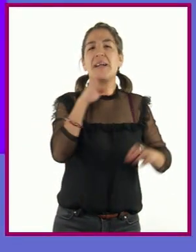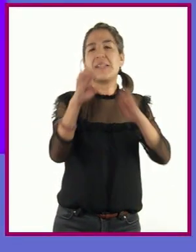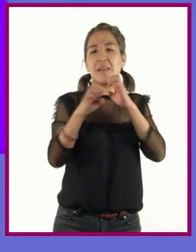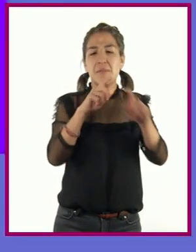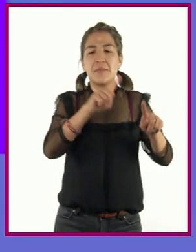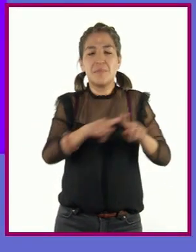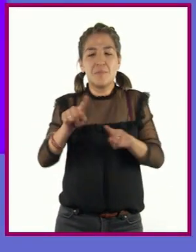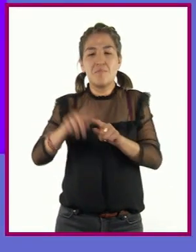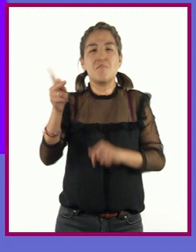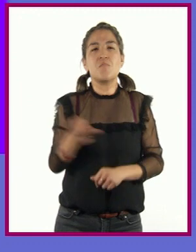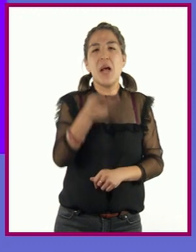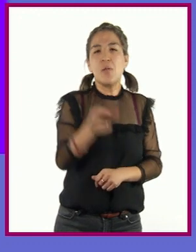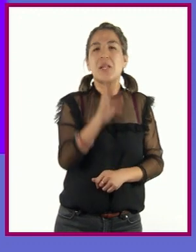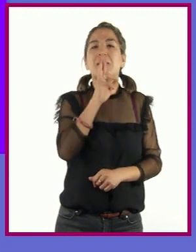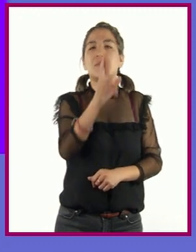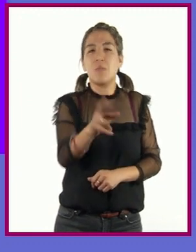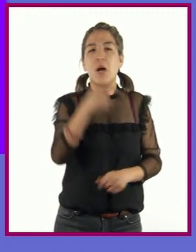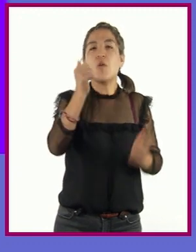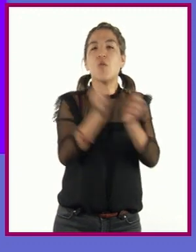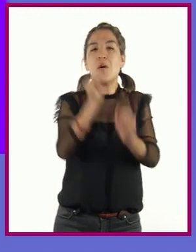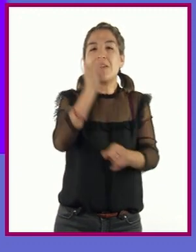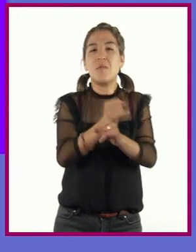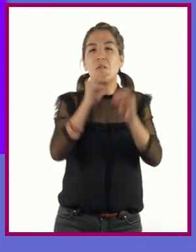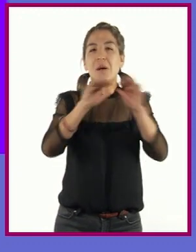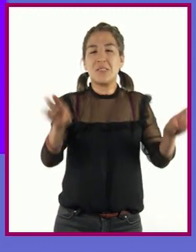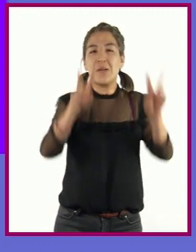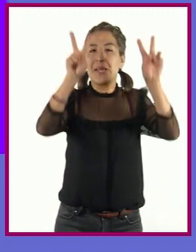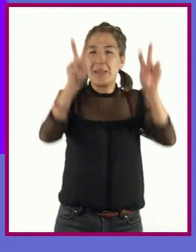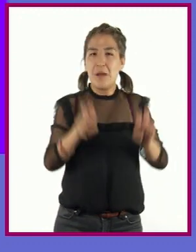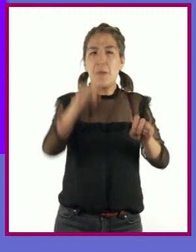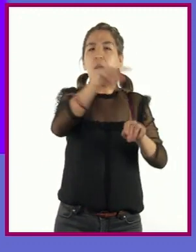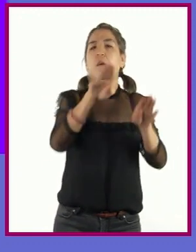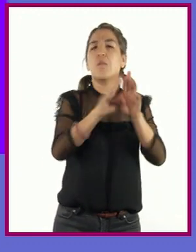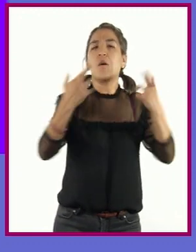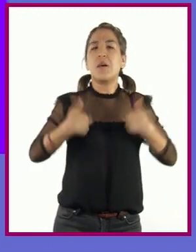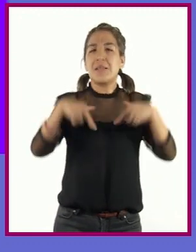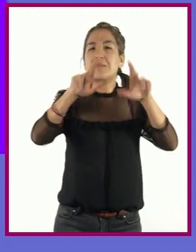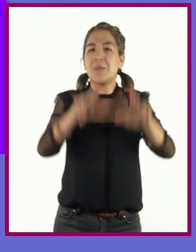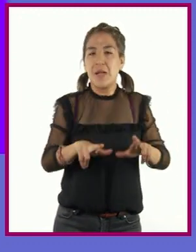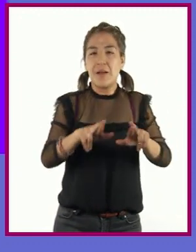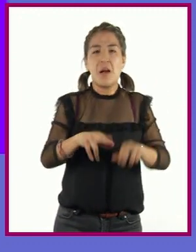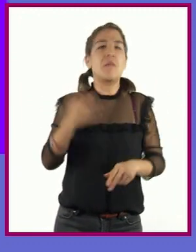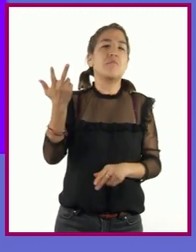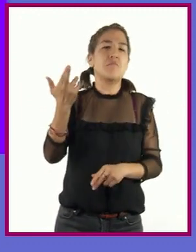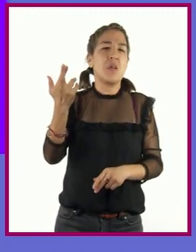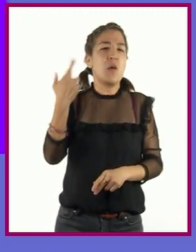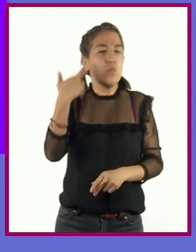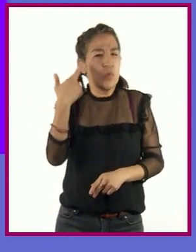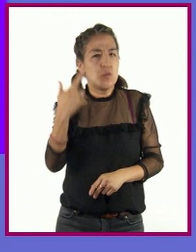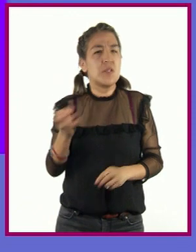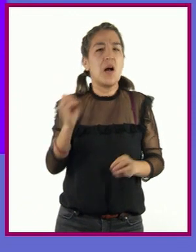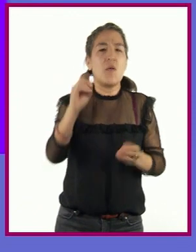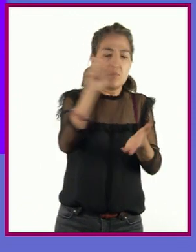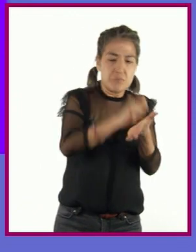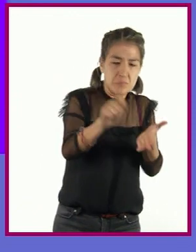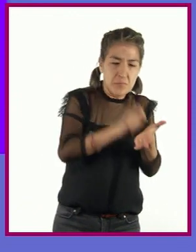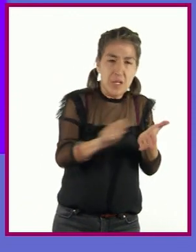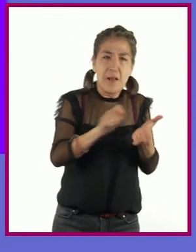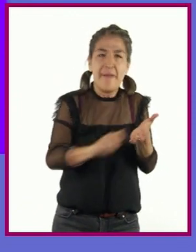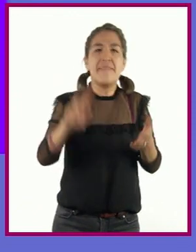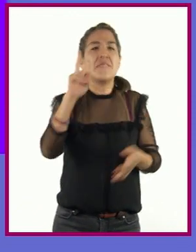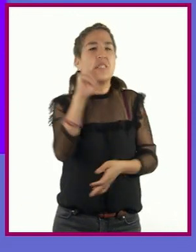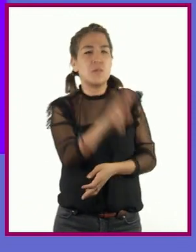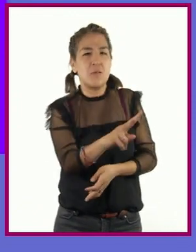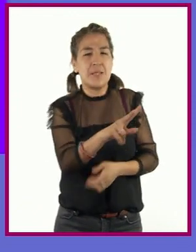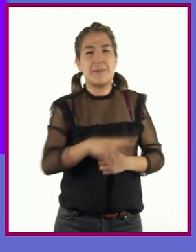de preguntas y respuestas con información de un tema. Pueden representarse de forma auditiva, transcritas,